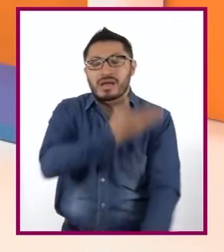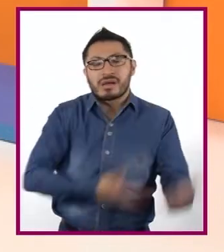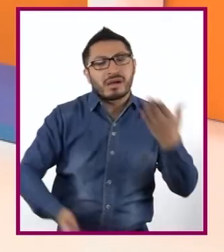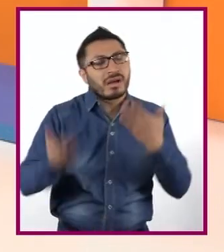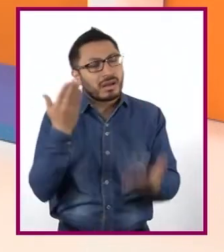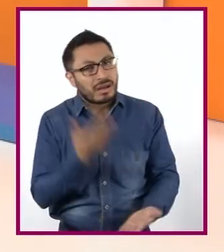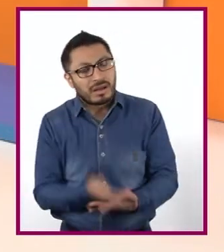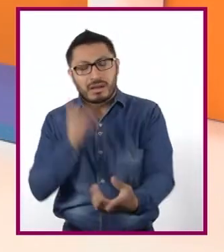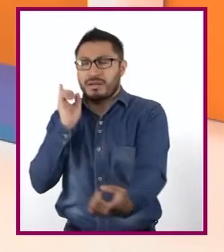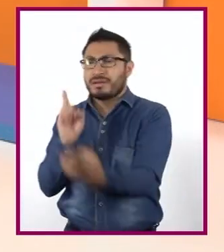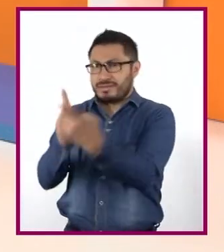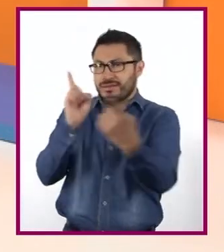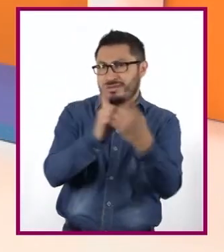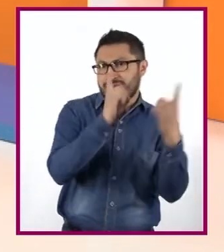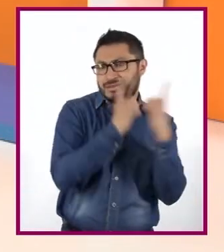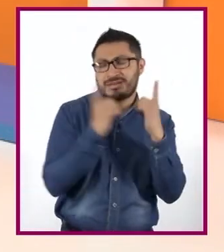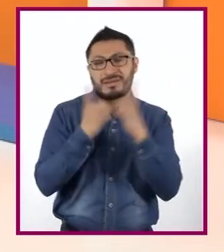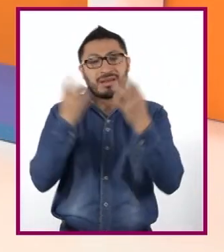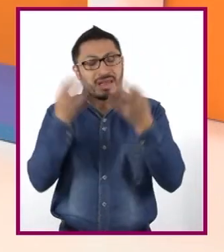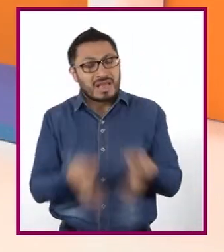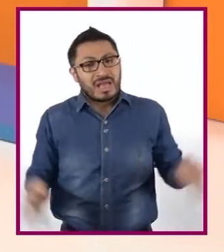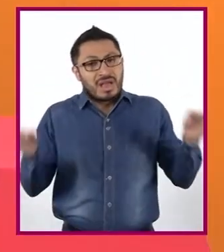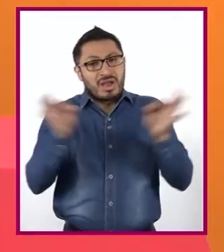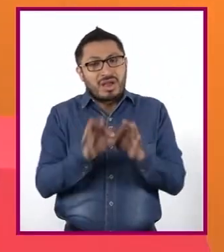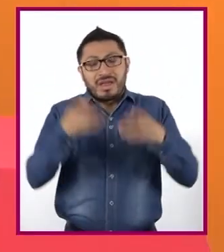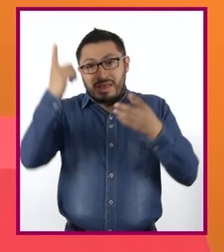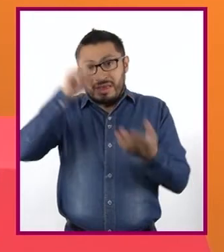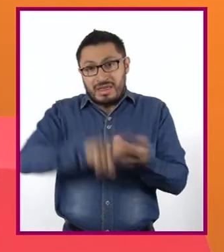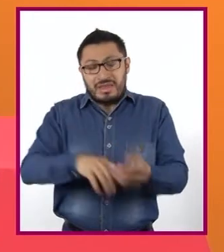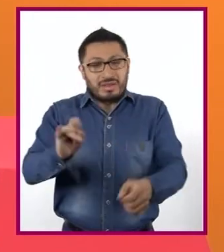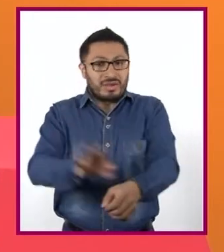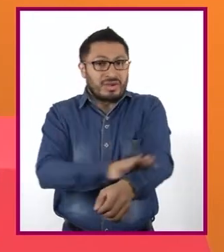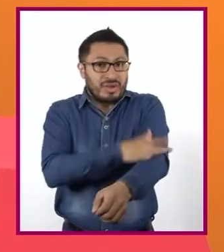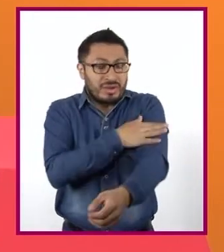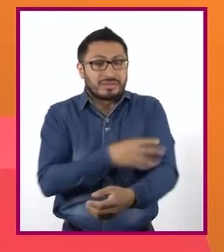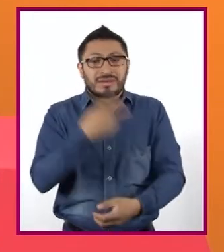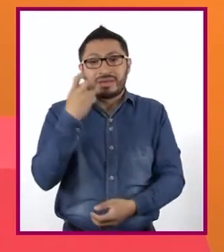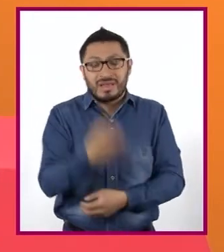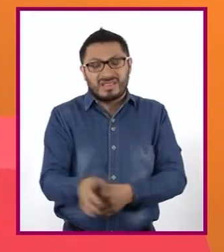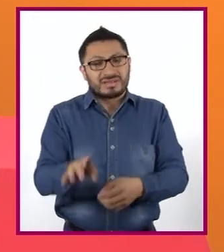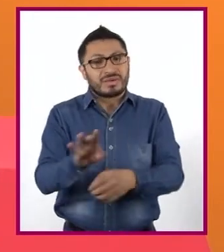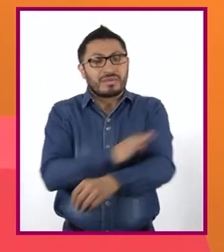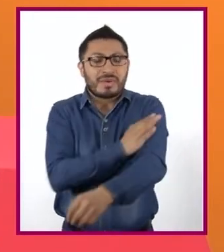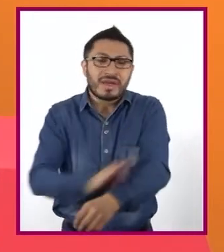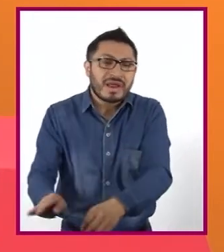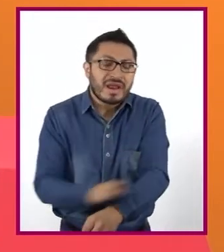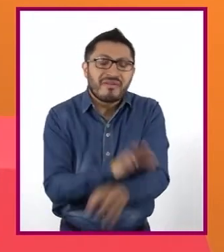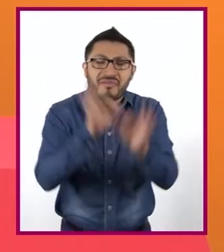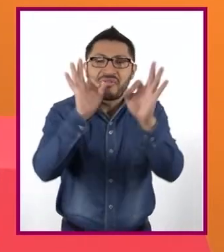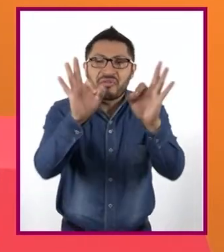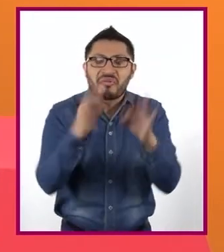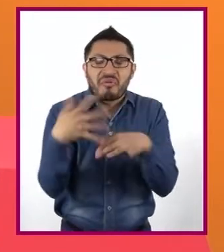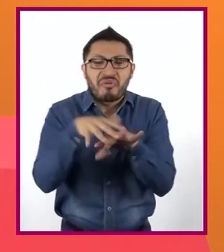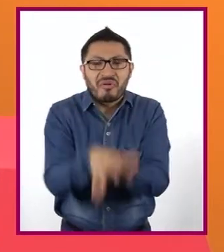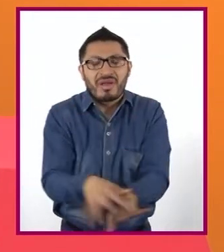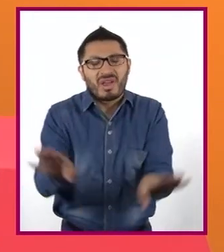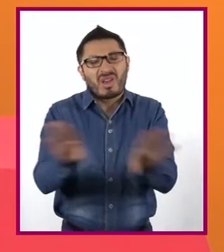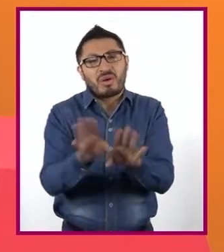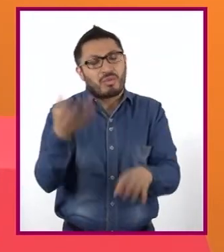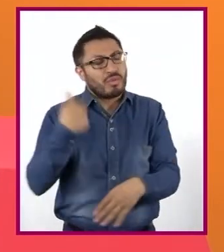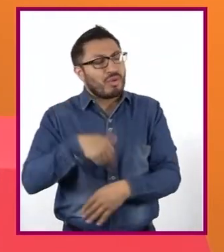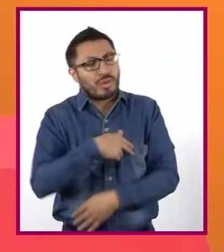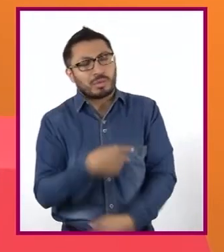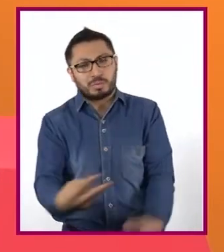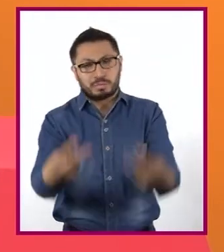suma importancia para el desarrollo emocional. Favorecer el desarrollo integral requiere que nos miremos como seres en